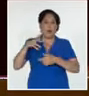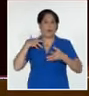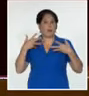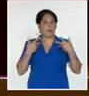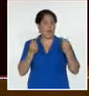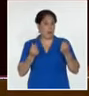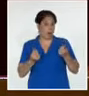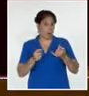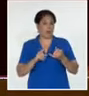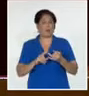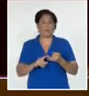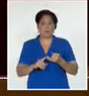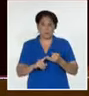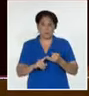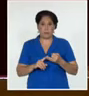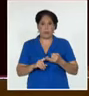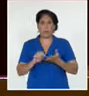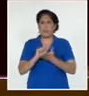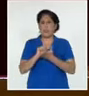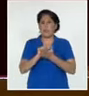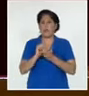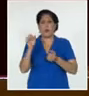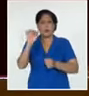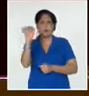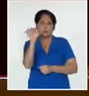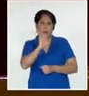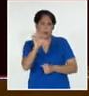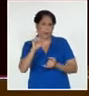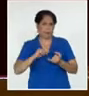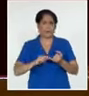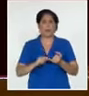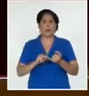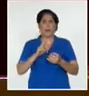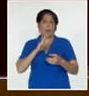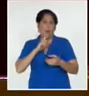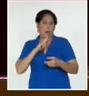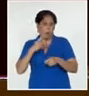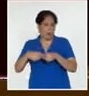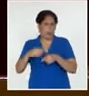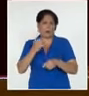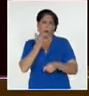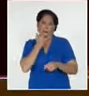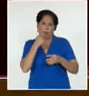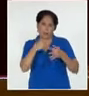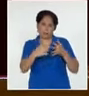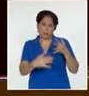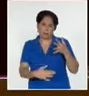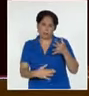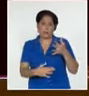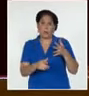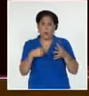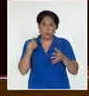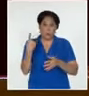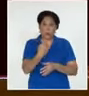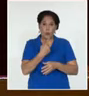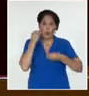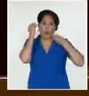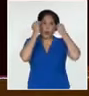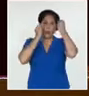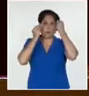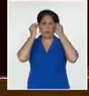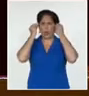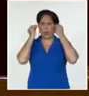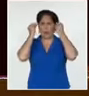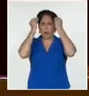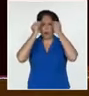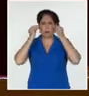económicas, en servicios como el transporte, el abasto de agua. Pero todo esto se ha analizado, lo